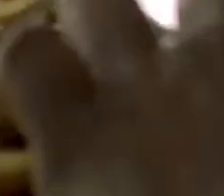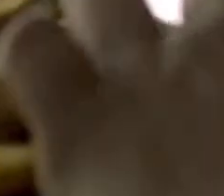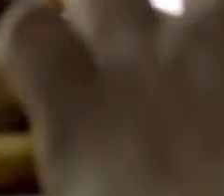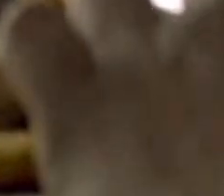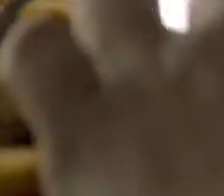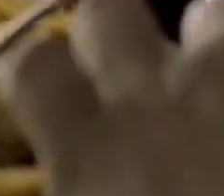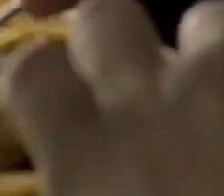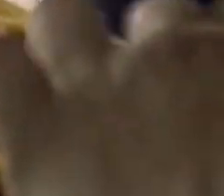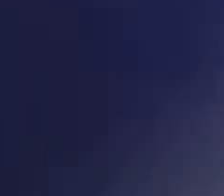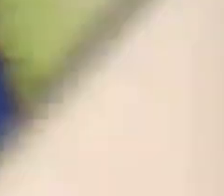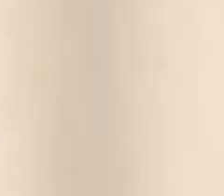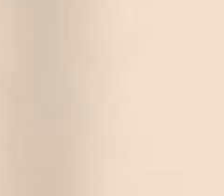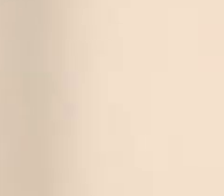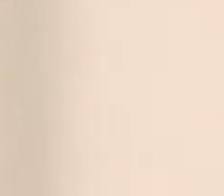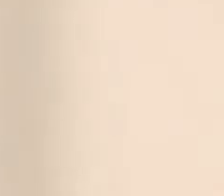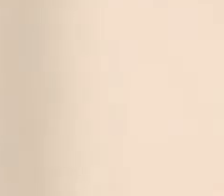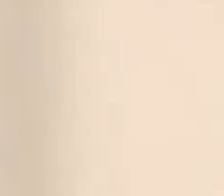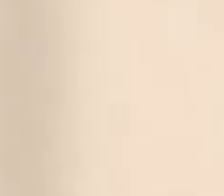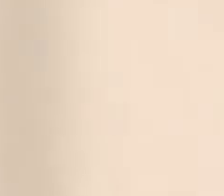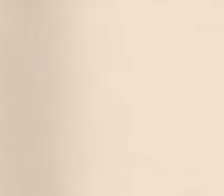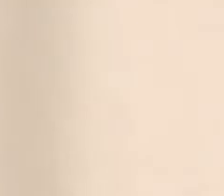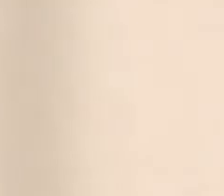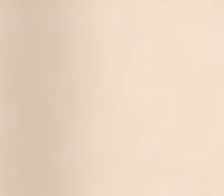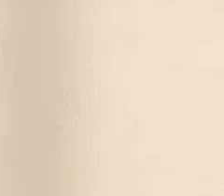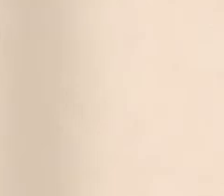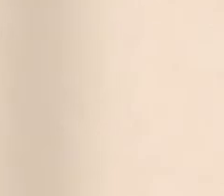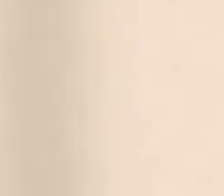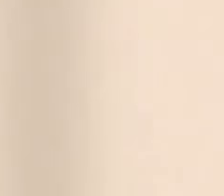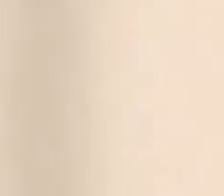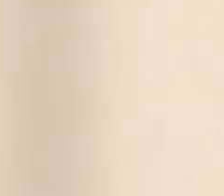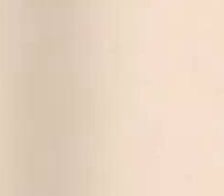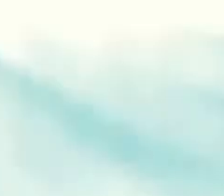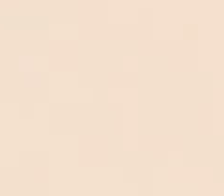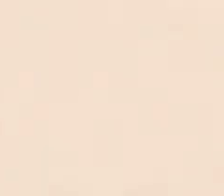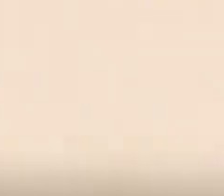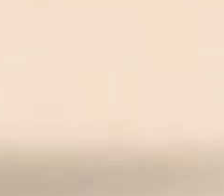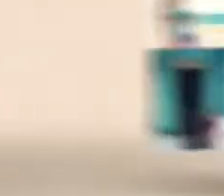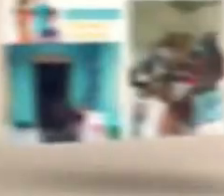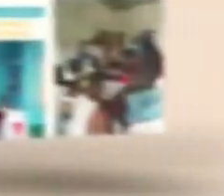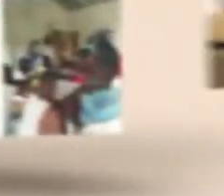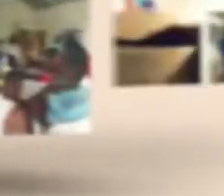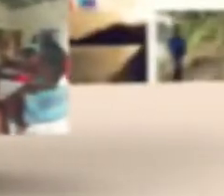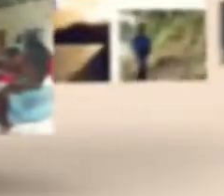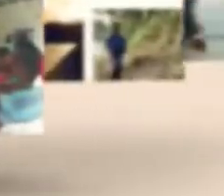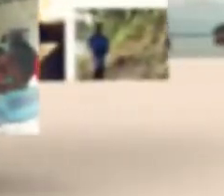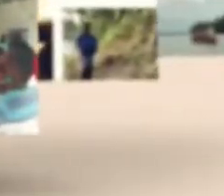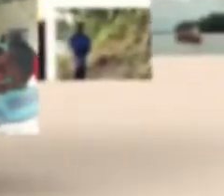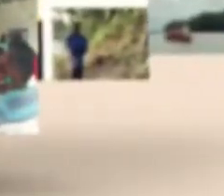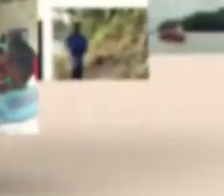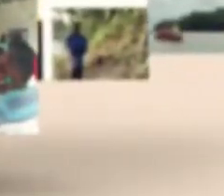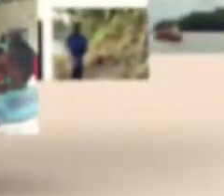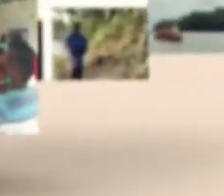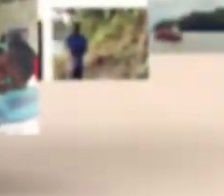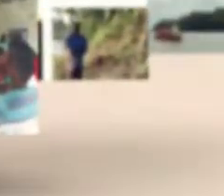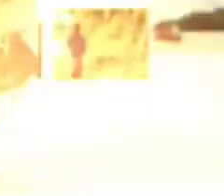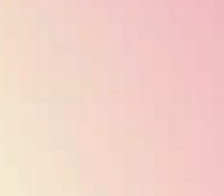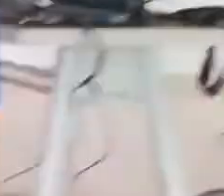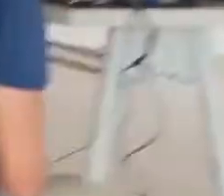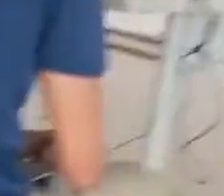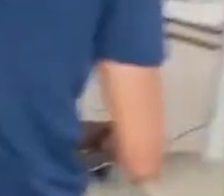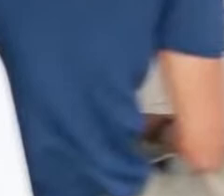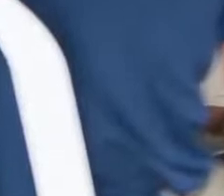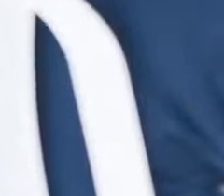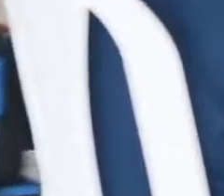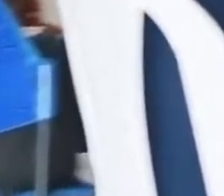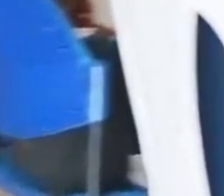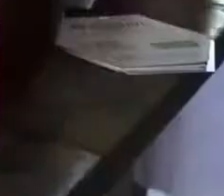y afroribereña, aprovechando la formación del colectivo de comunicaciones, con apoyo de la FAO. En agosto de